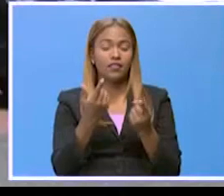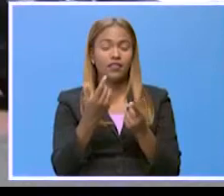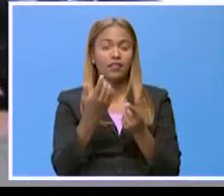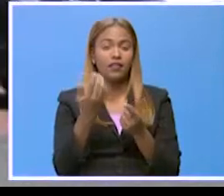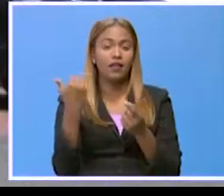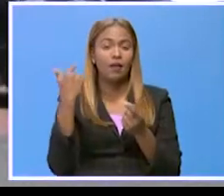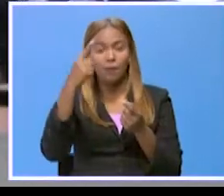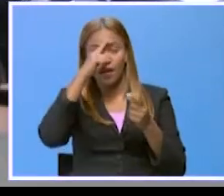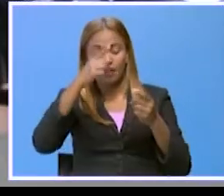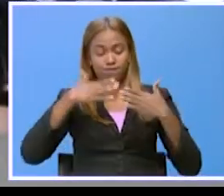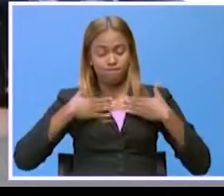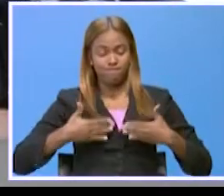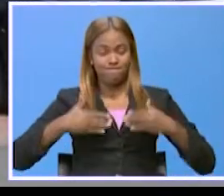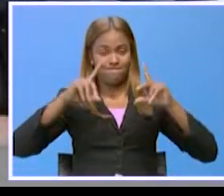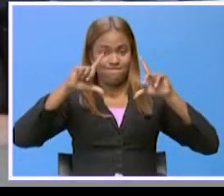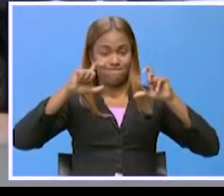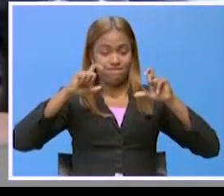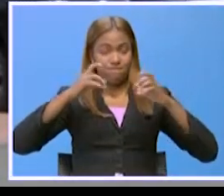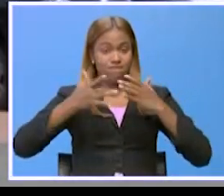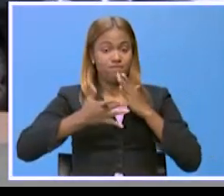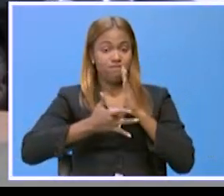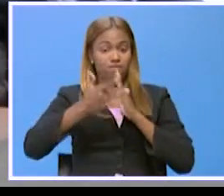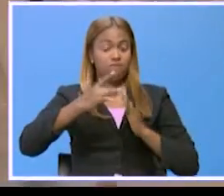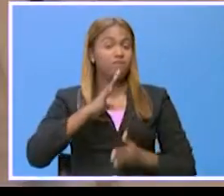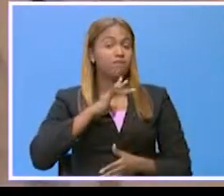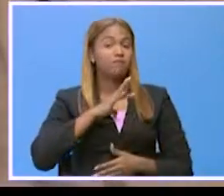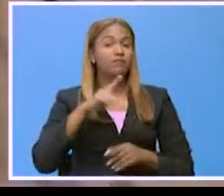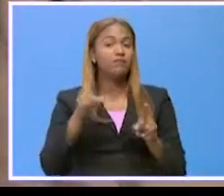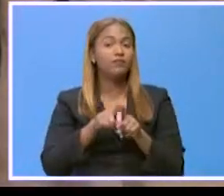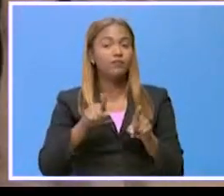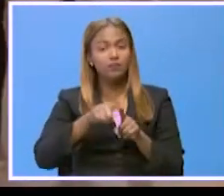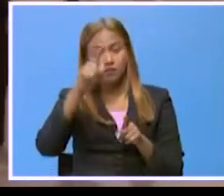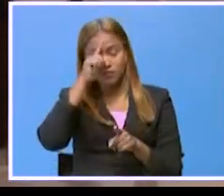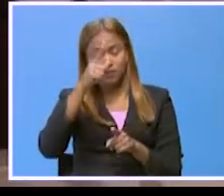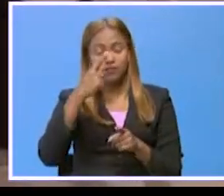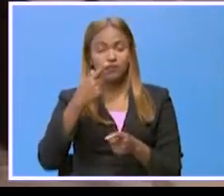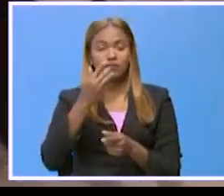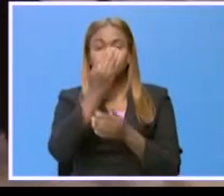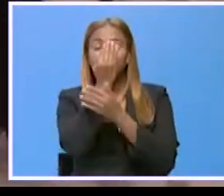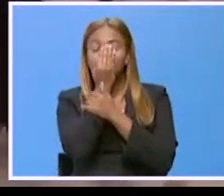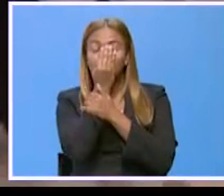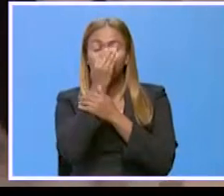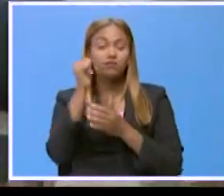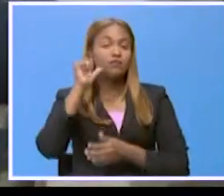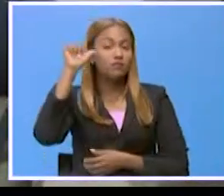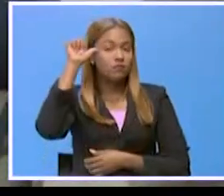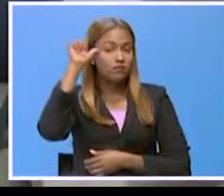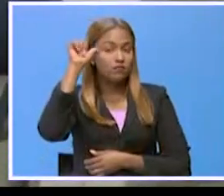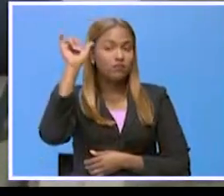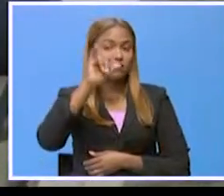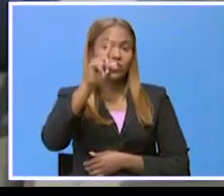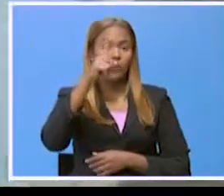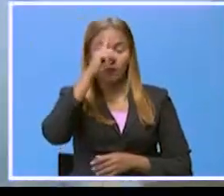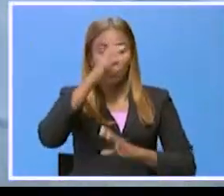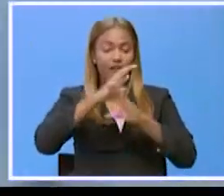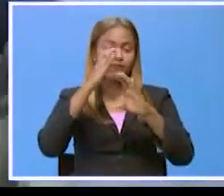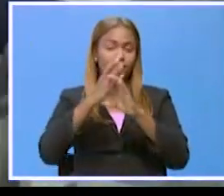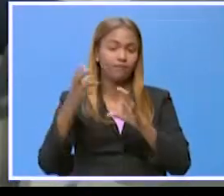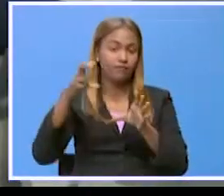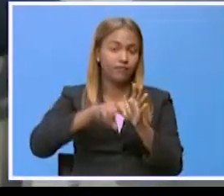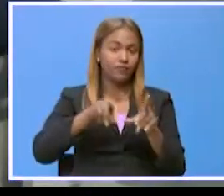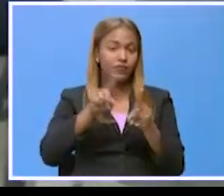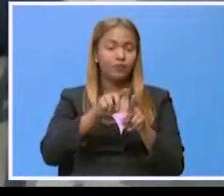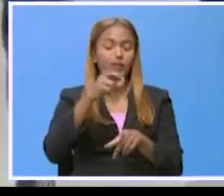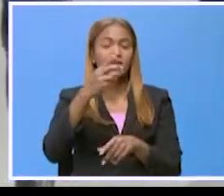tomar las biografías de alta resolución así como también seis ventiladores de adultos y uno de transporte mientras que el ney arias